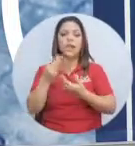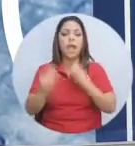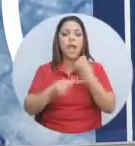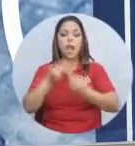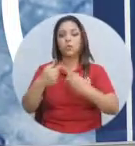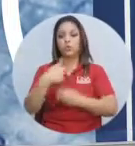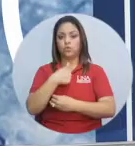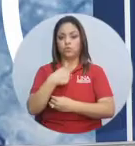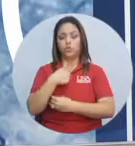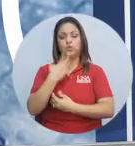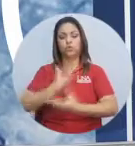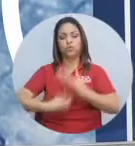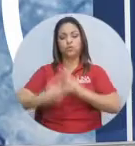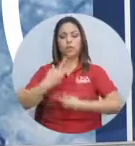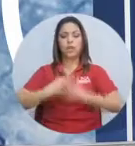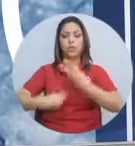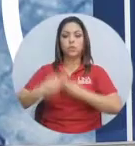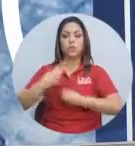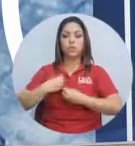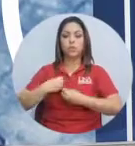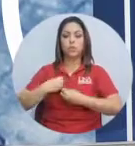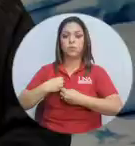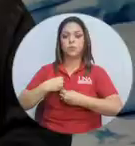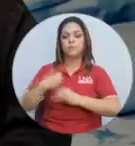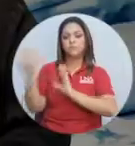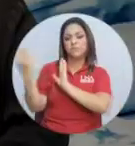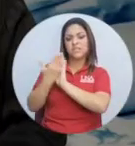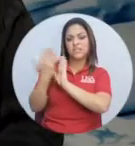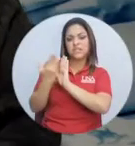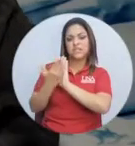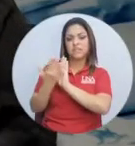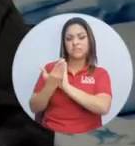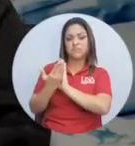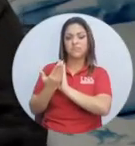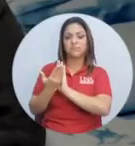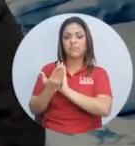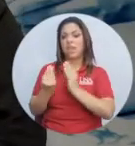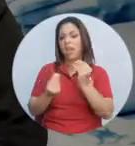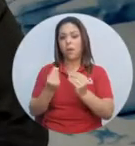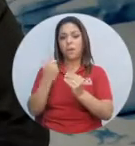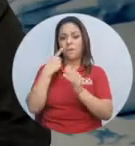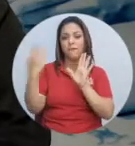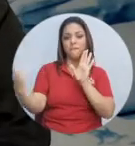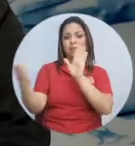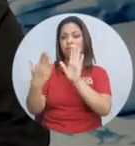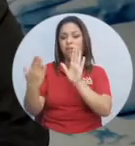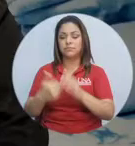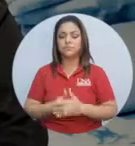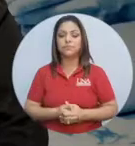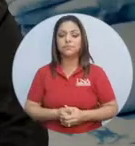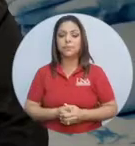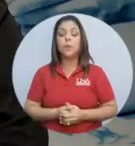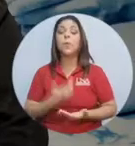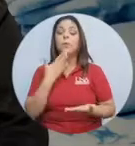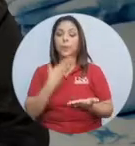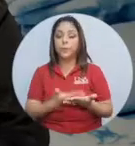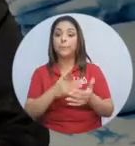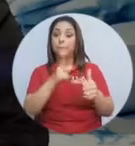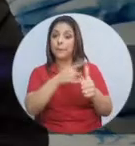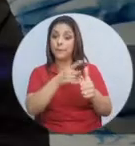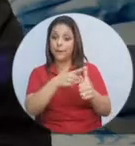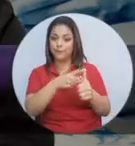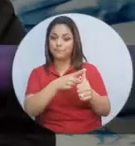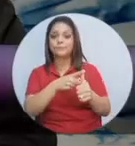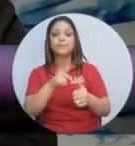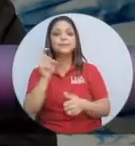si soy víctima de ciberbullying para enfrentar la situación? Bueno, a ver, lo primero aquí otra vez es